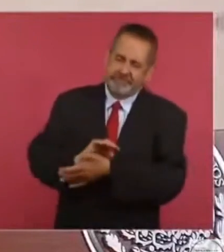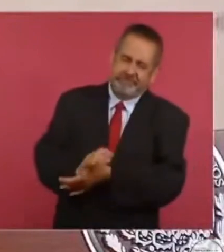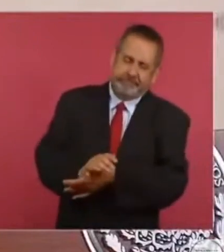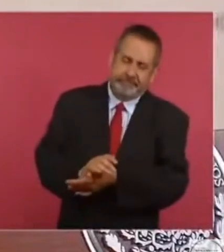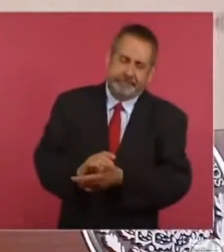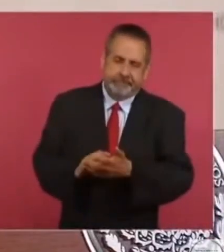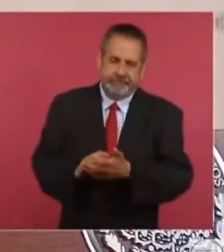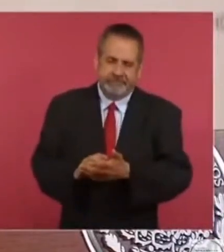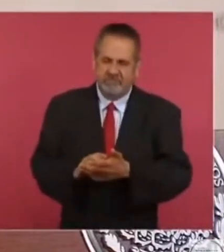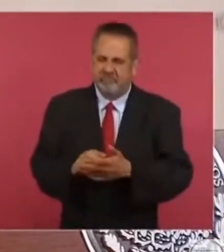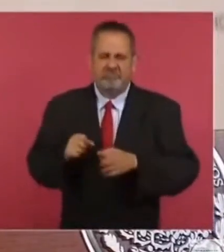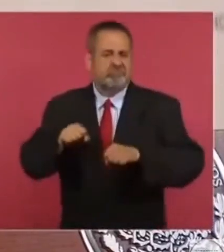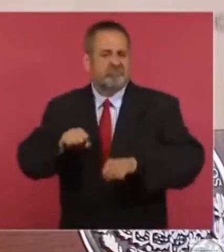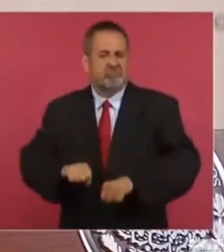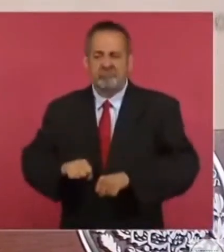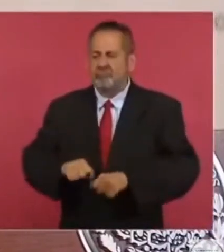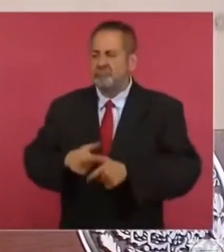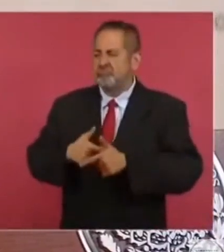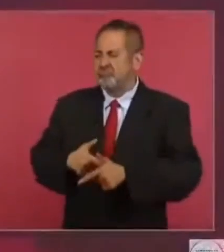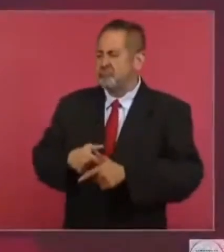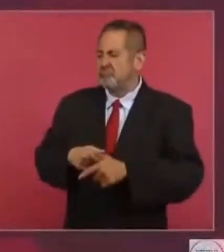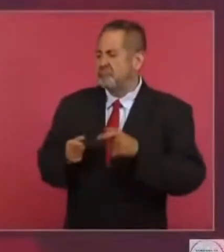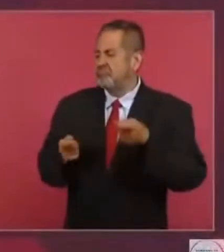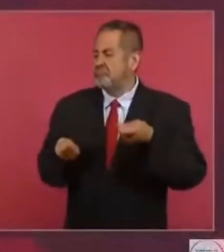pues se va imponiendo.